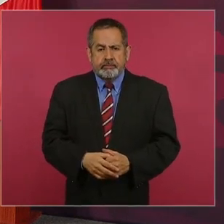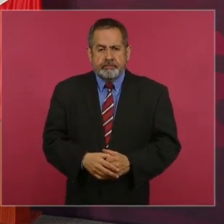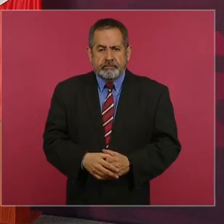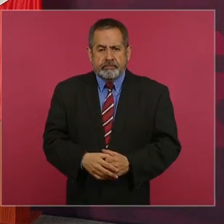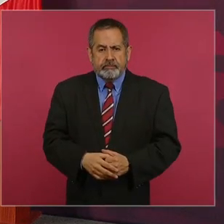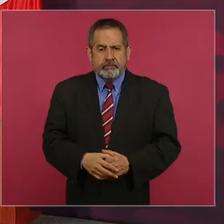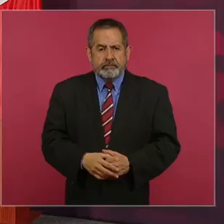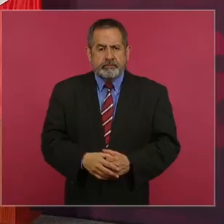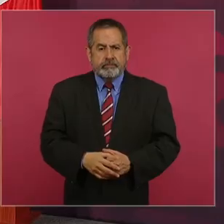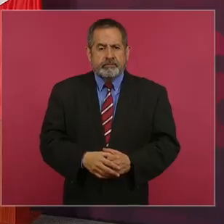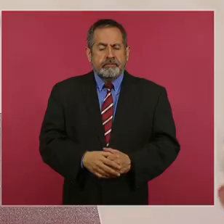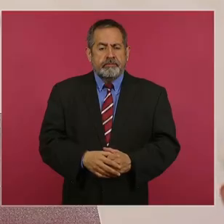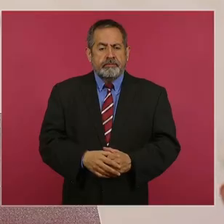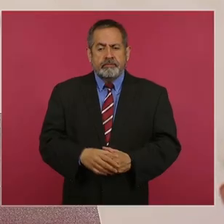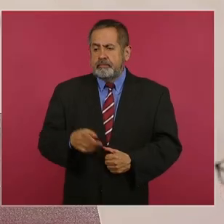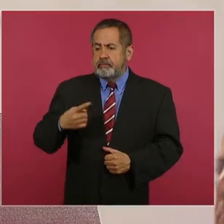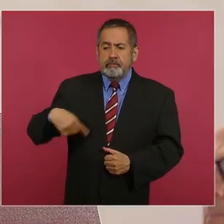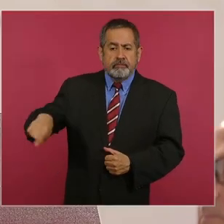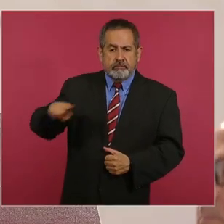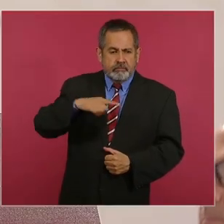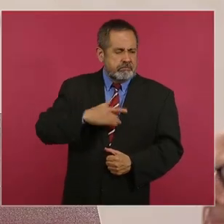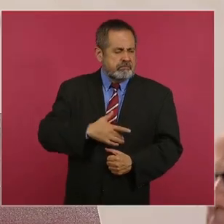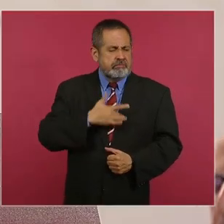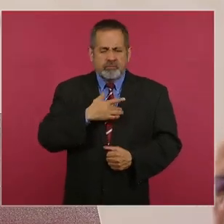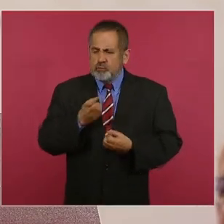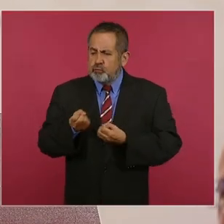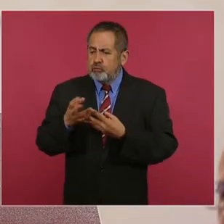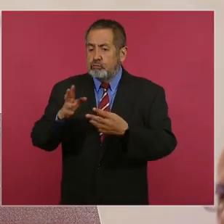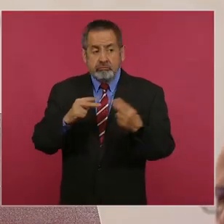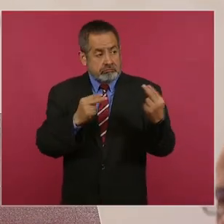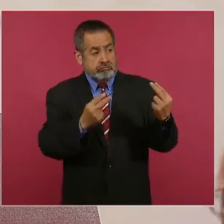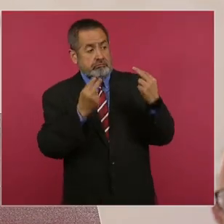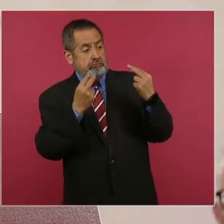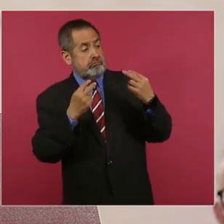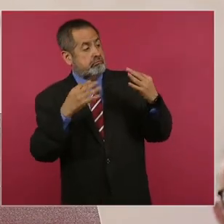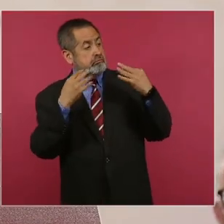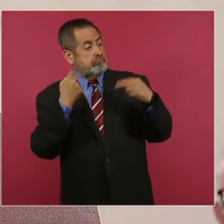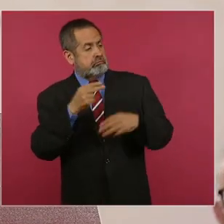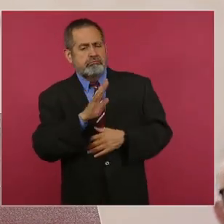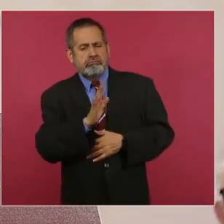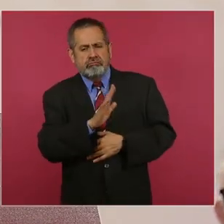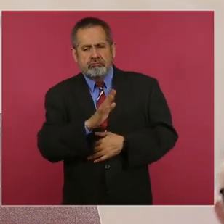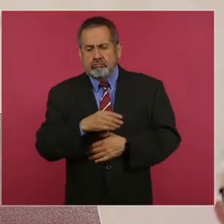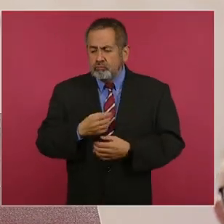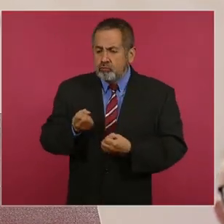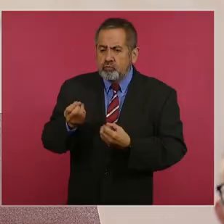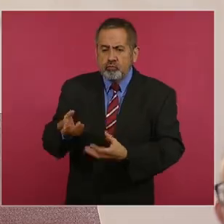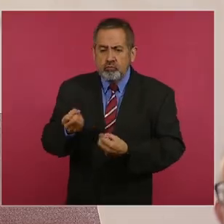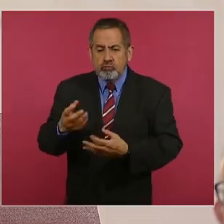el que se sepa, pero hay un chef,